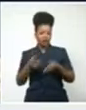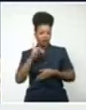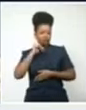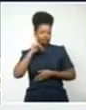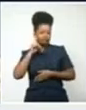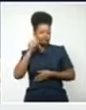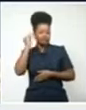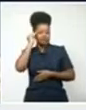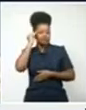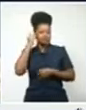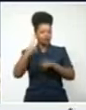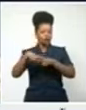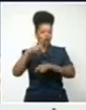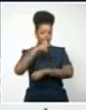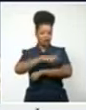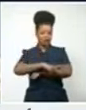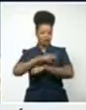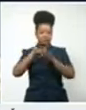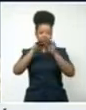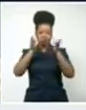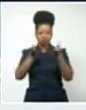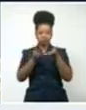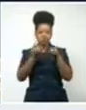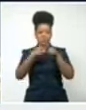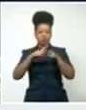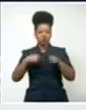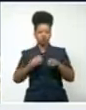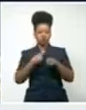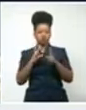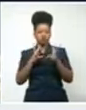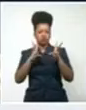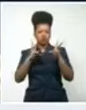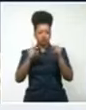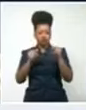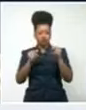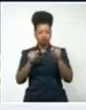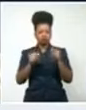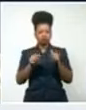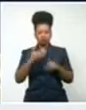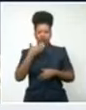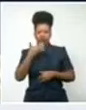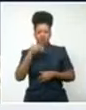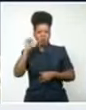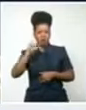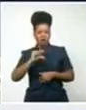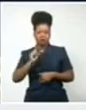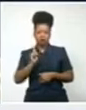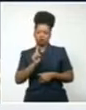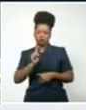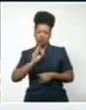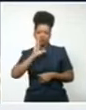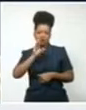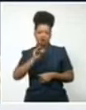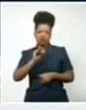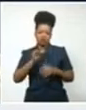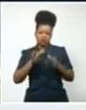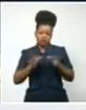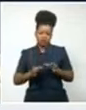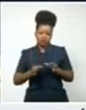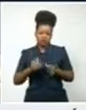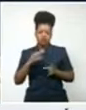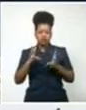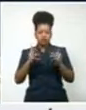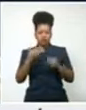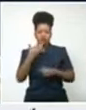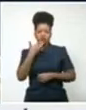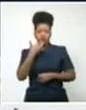que se han hecho en el mundo. Pero decir que hemos tenido malos resultados no es correcto. Cuba tiene experiencia del uso de la cloroquina. Primero es un